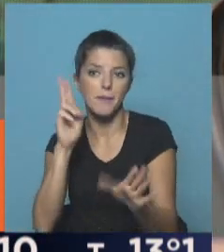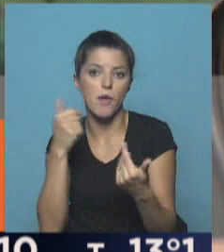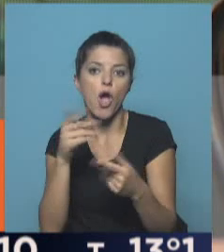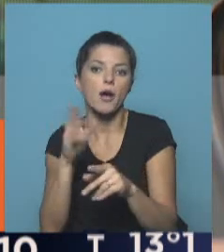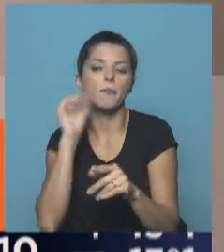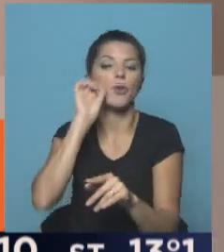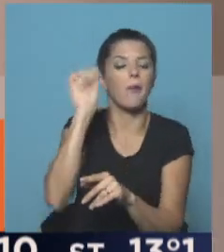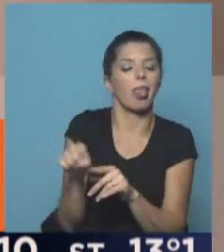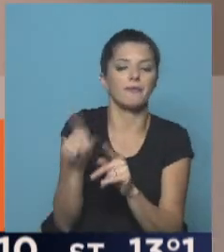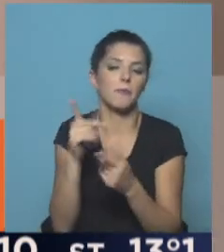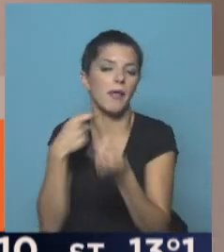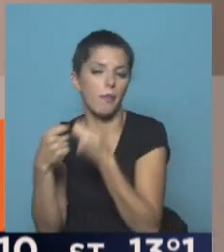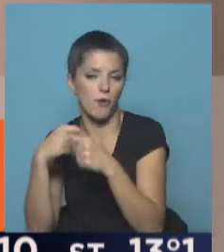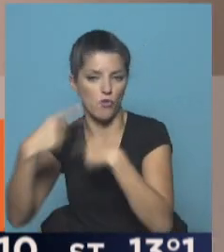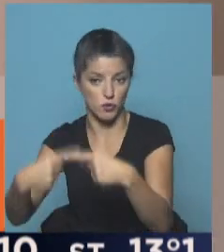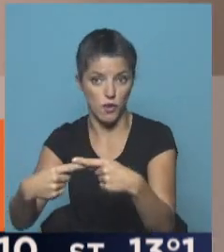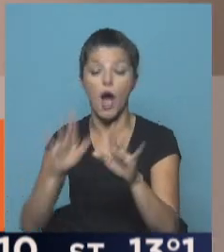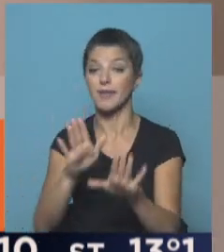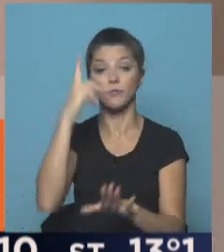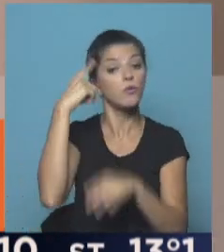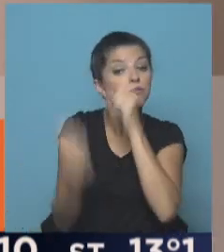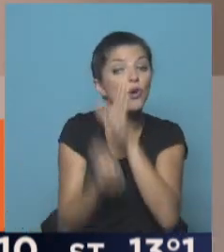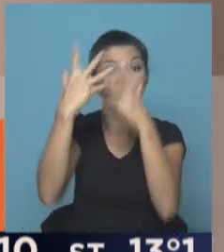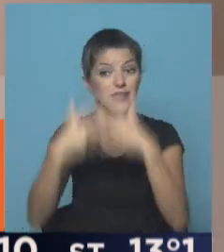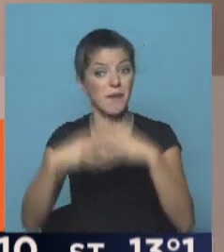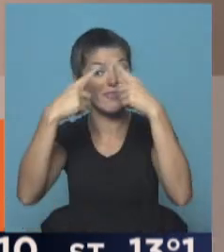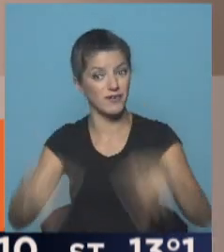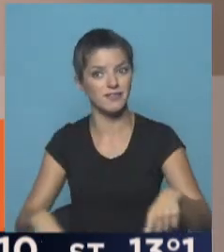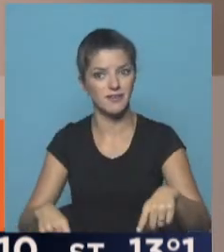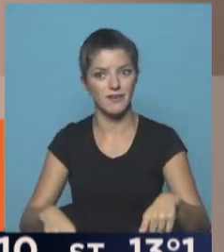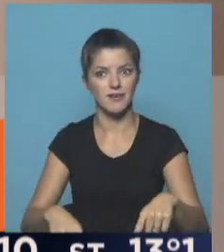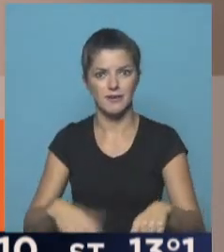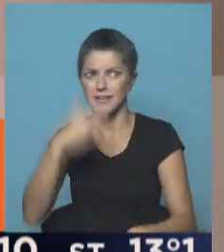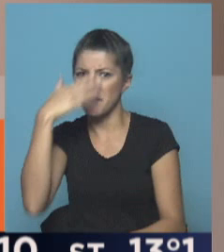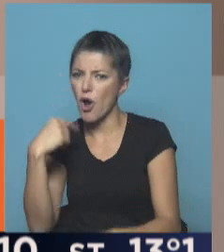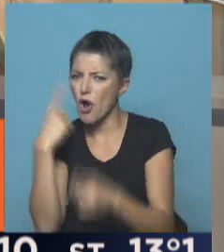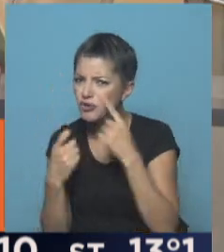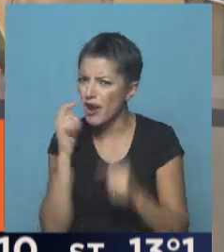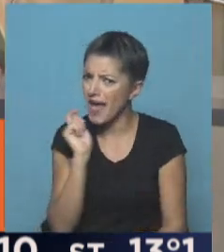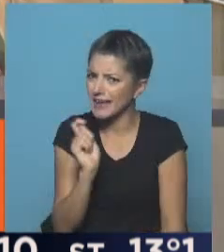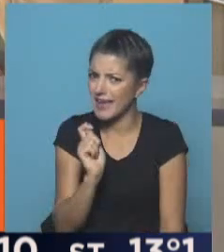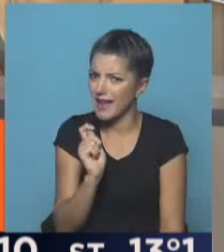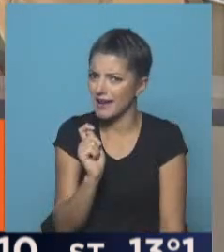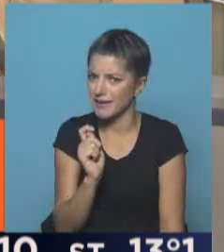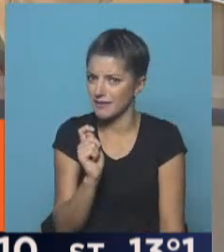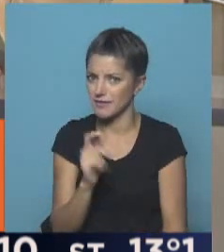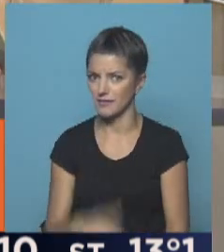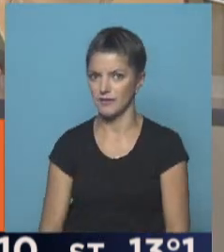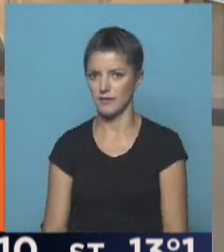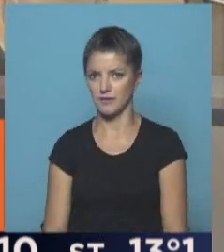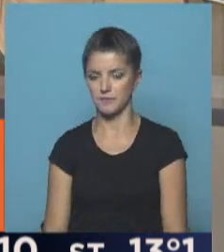ahora vos creas un sistema diferente. Y lo primero que tendrías que preguntar es, ¿y quién lo va a controlar esto? ¿Cómo van a hacer para que esto no se desvíe como ha